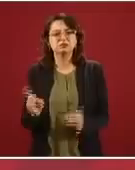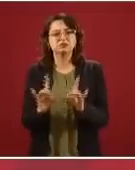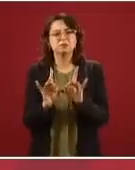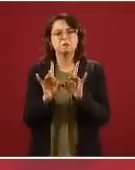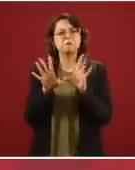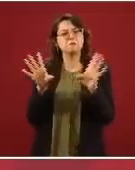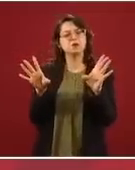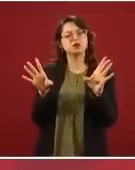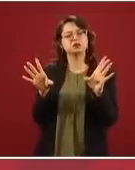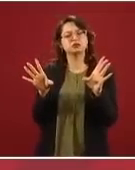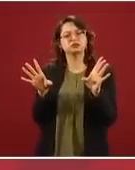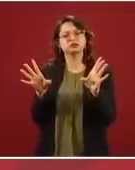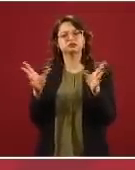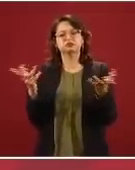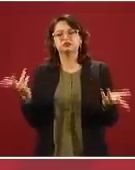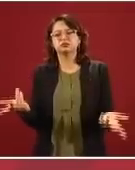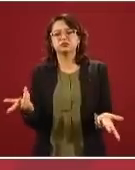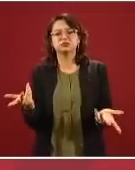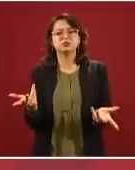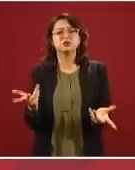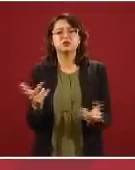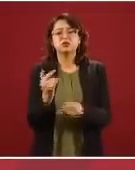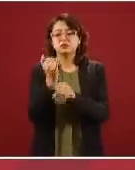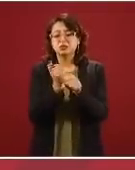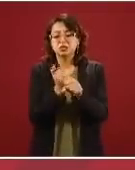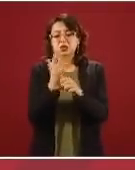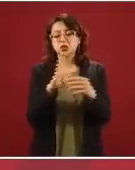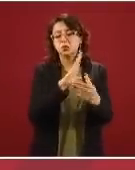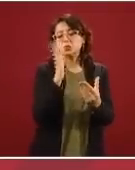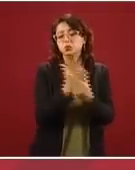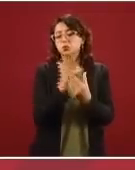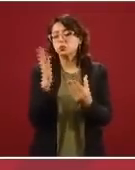repente, porque se integró mal la averiguación,